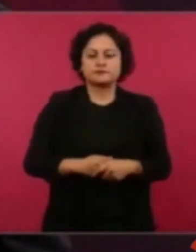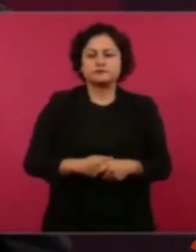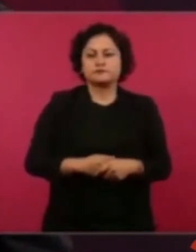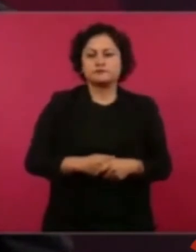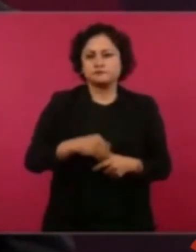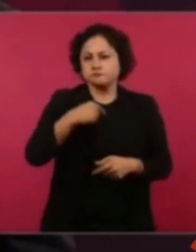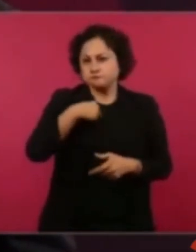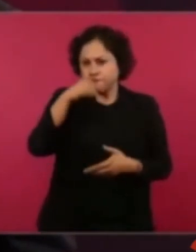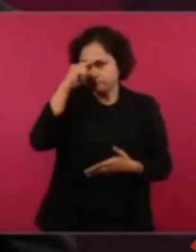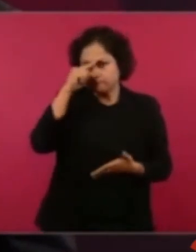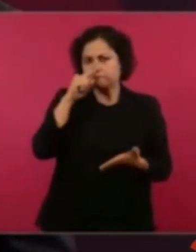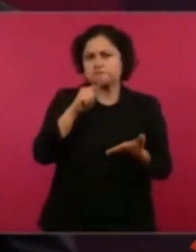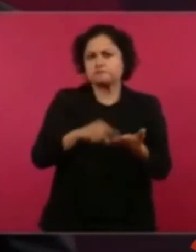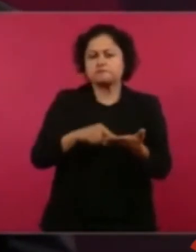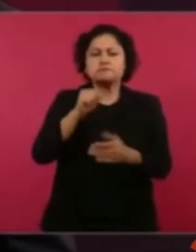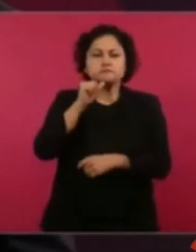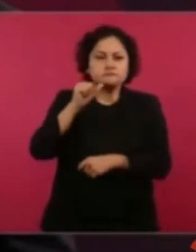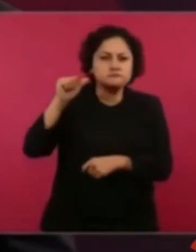es suficiente.